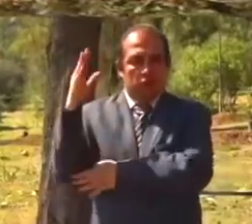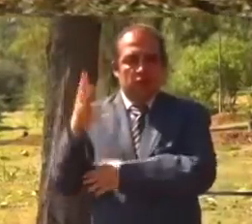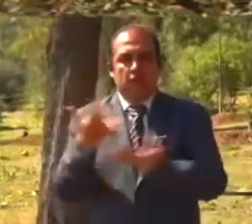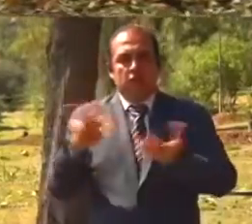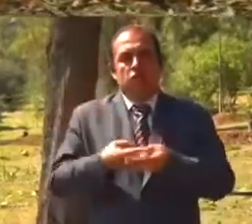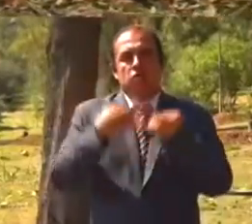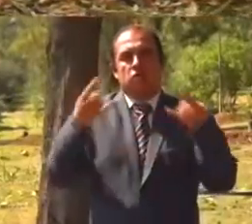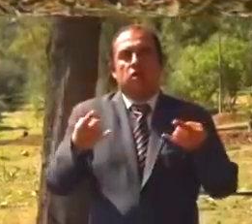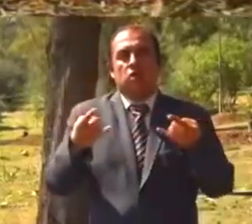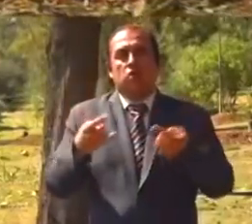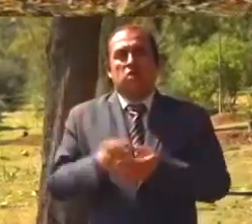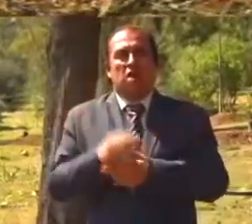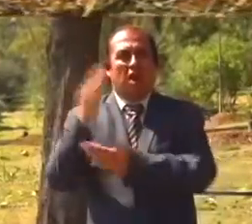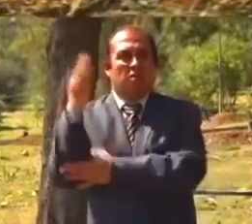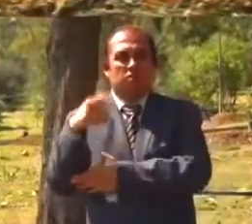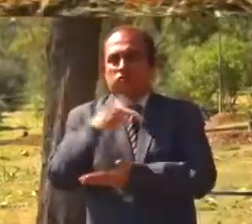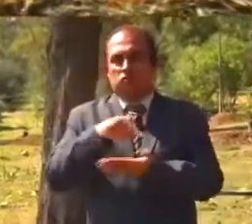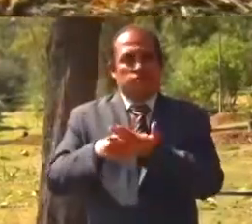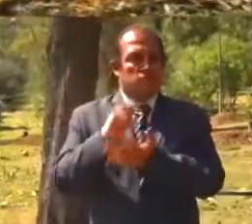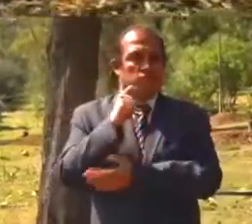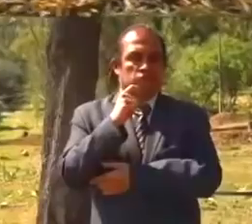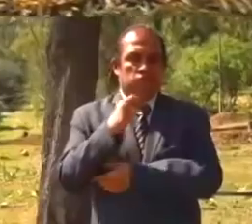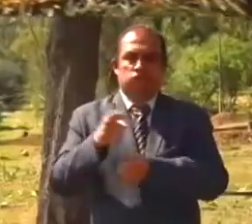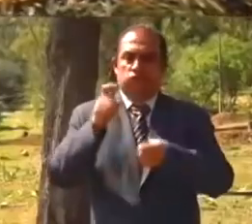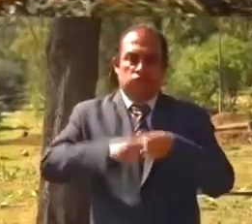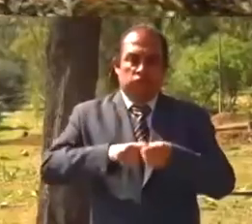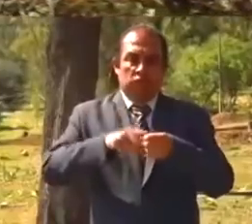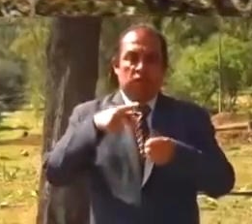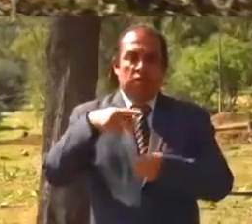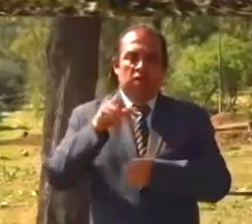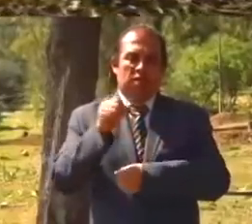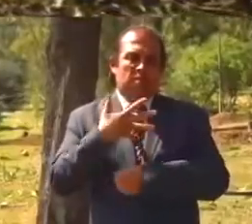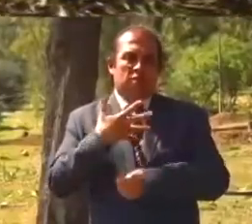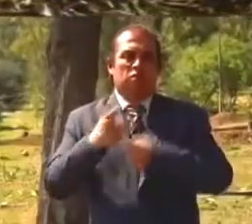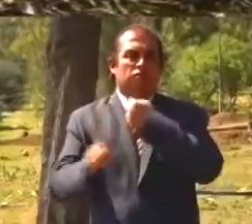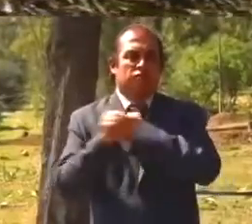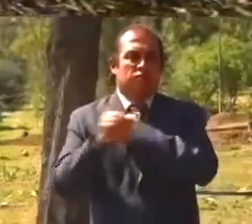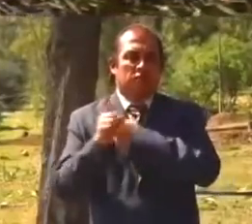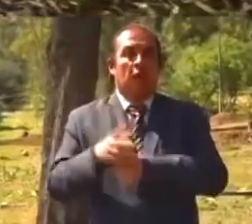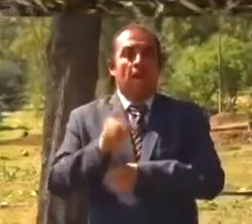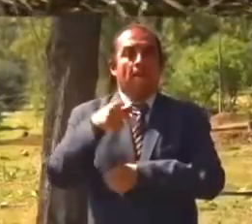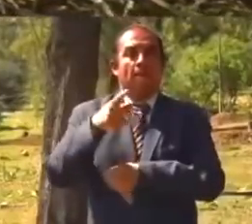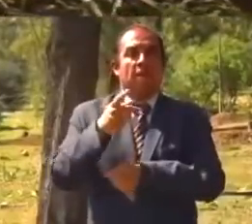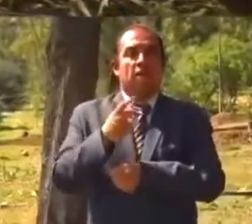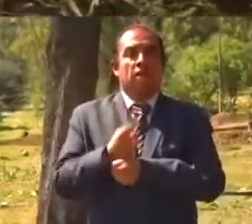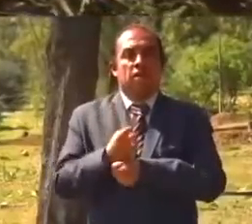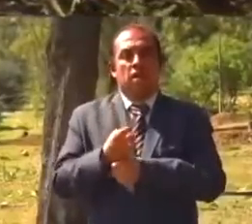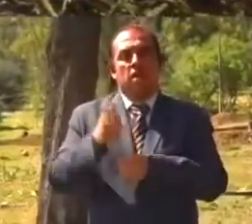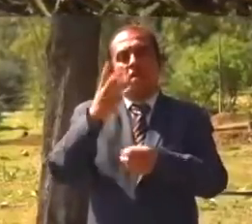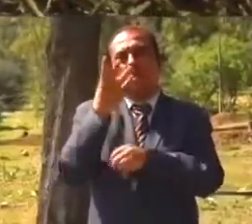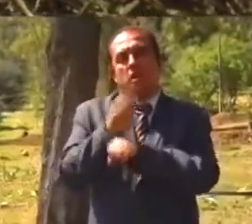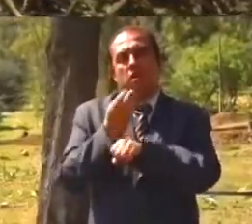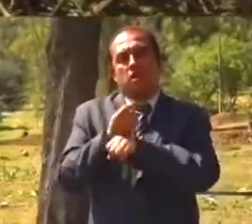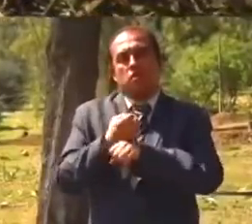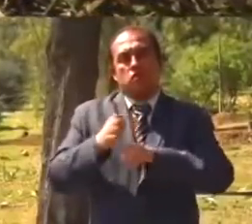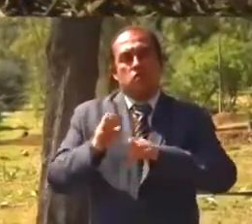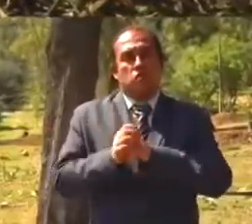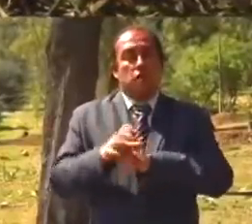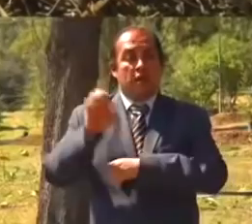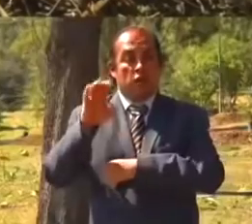con especies que no son del lugar y que también han provocado algunos problemas. Y la restauración ecológica lo que implica